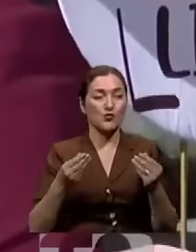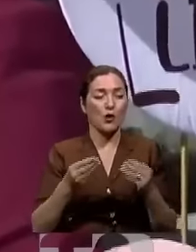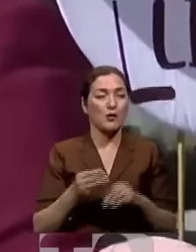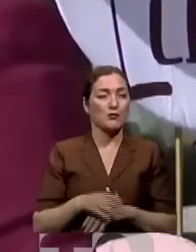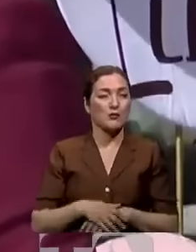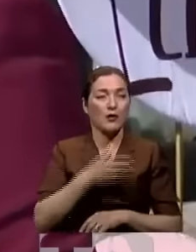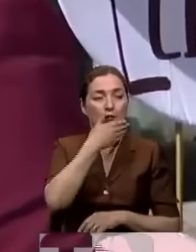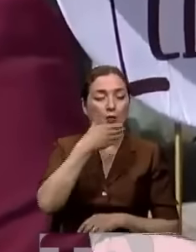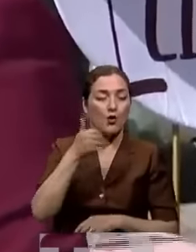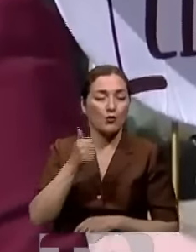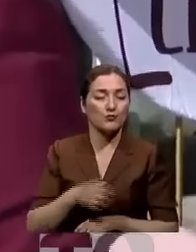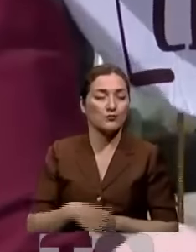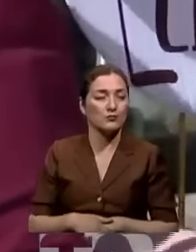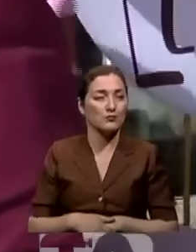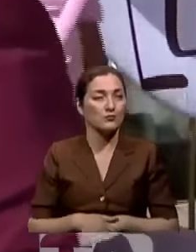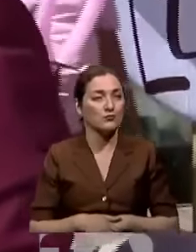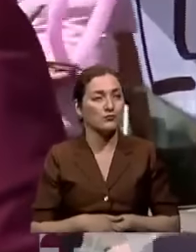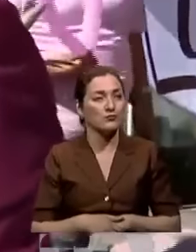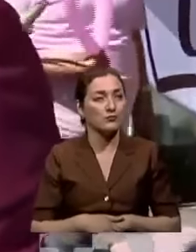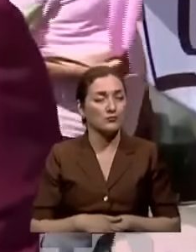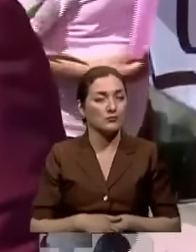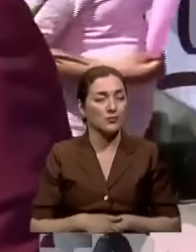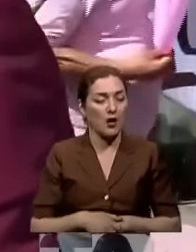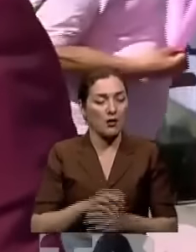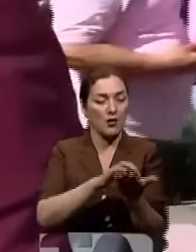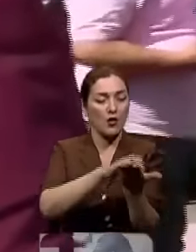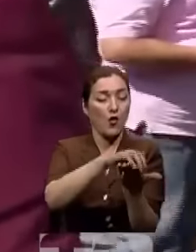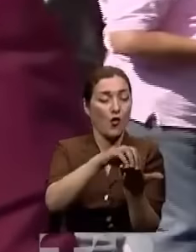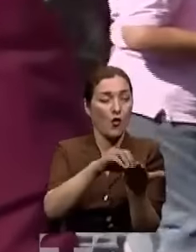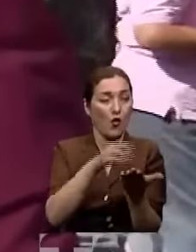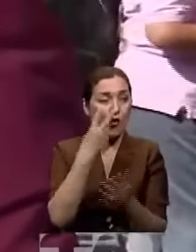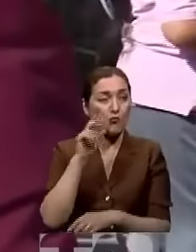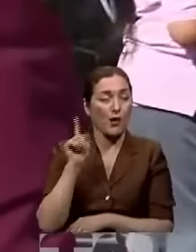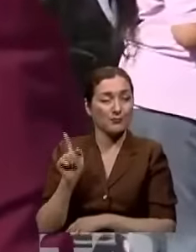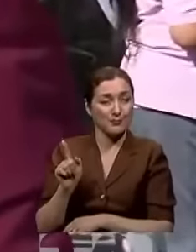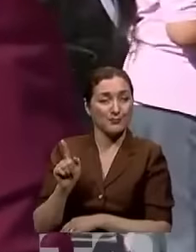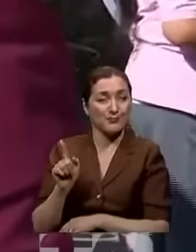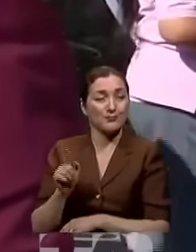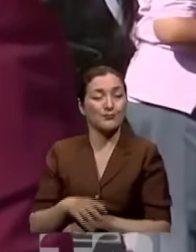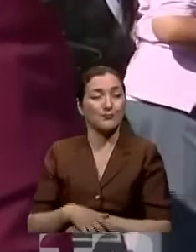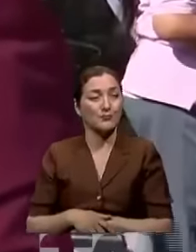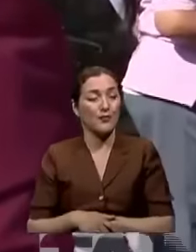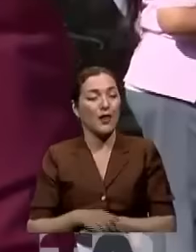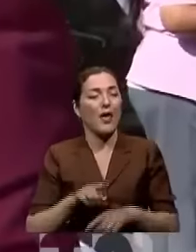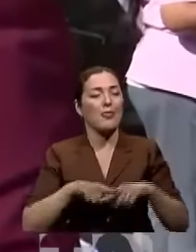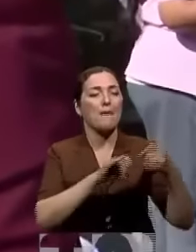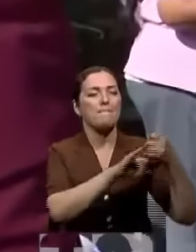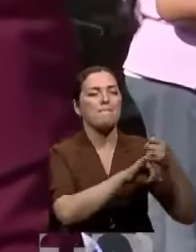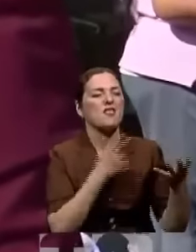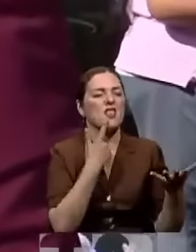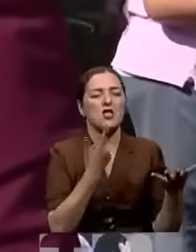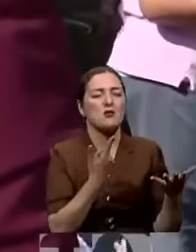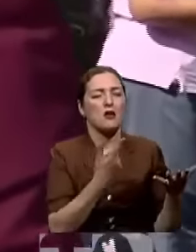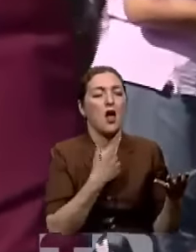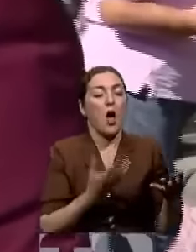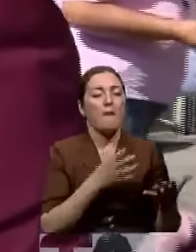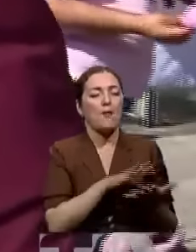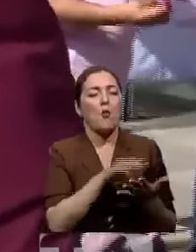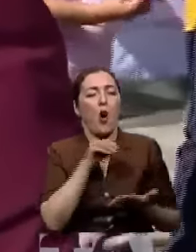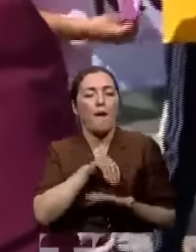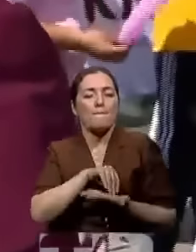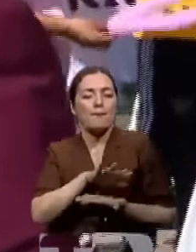mejor de todo, el relleno, que está espectacular. Y la decoración, como ustedes pueden fijarse, en base a la cultura chacarera, en base a lo nuestro.